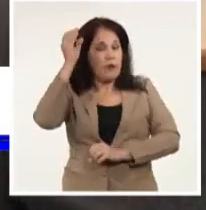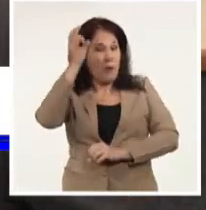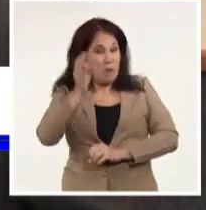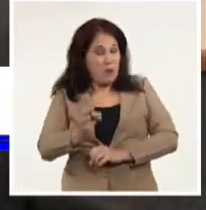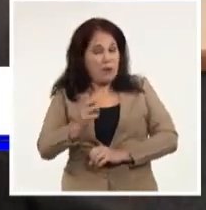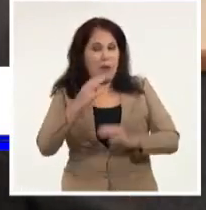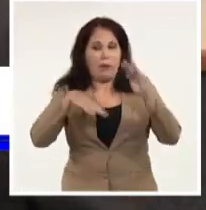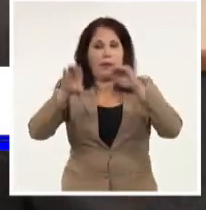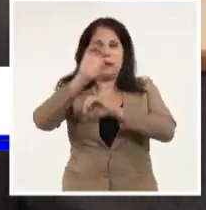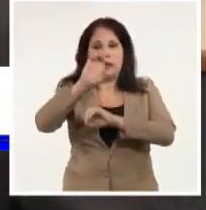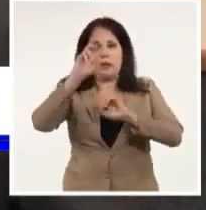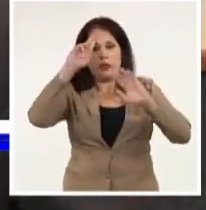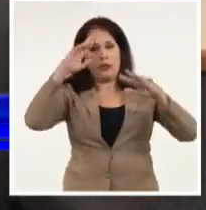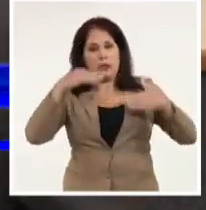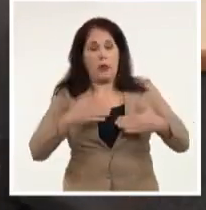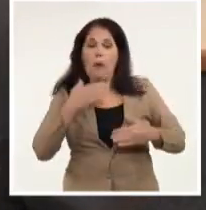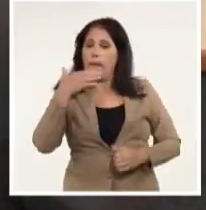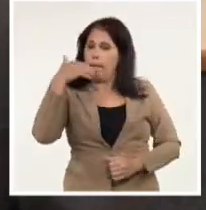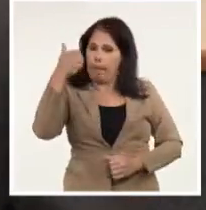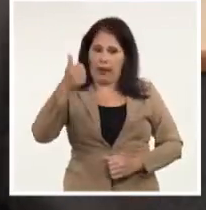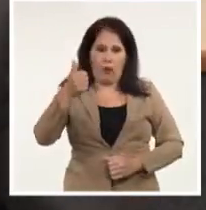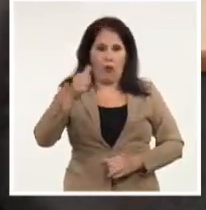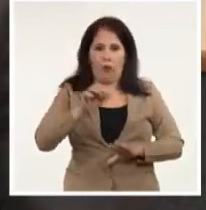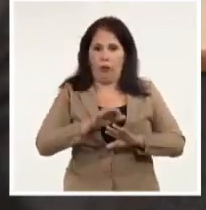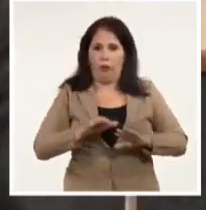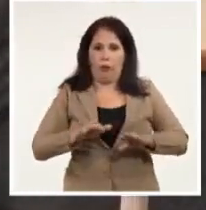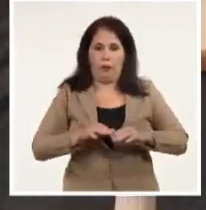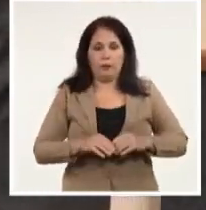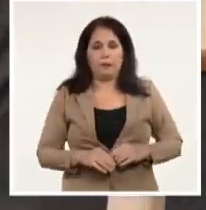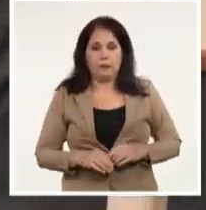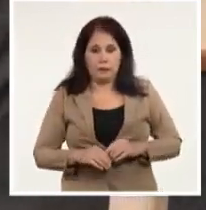Ministerio de Salud Pública y que tenemos en BioCuba Pharma.